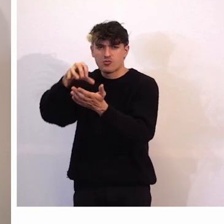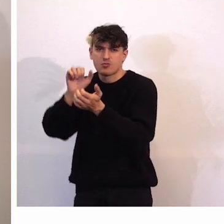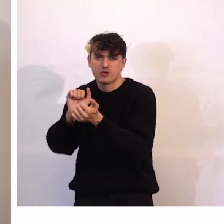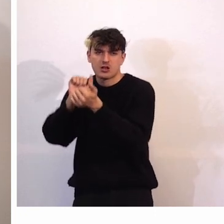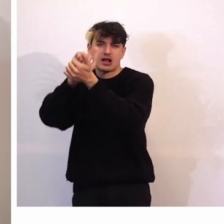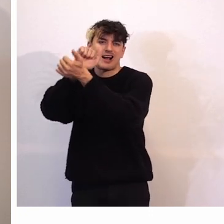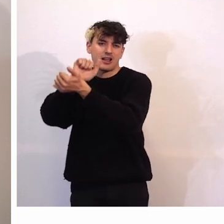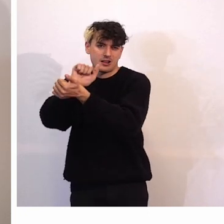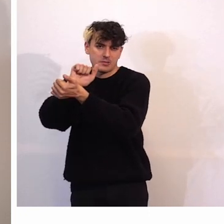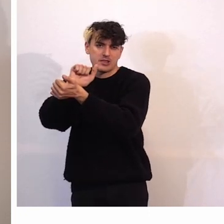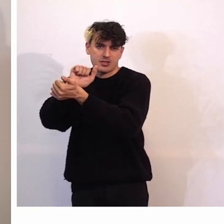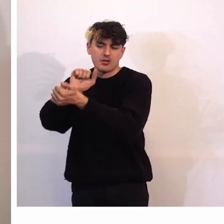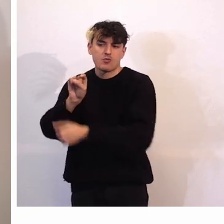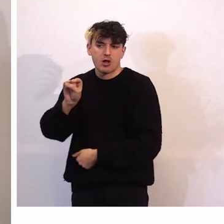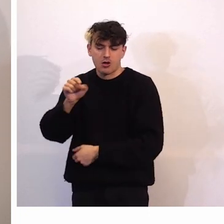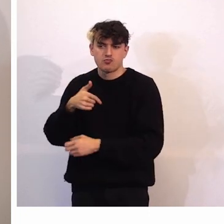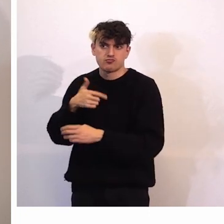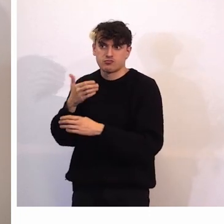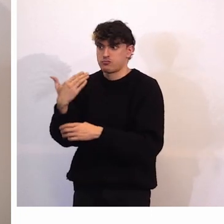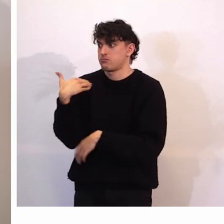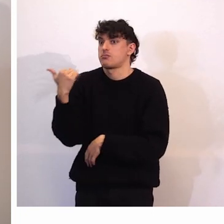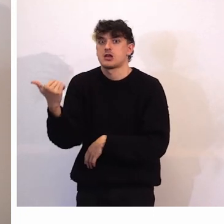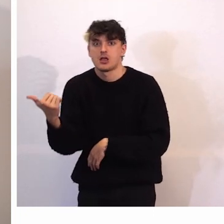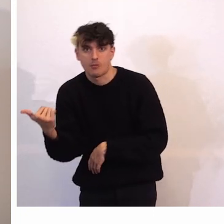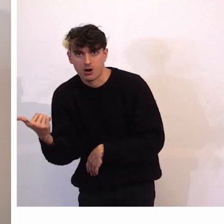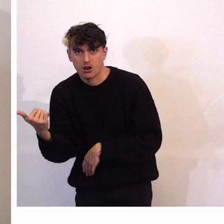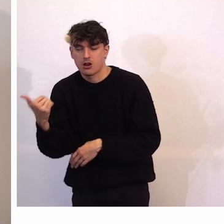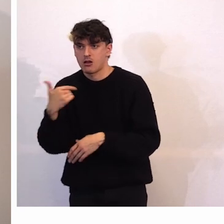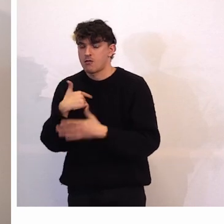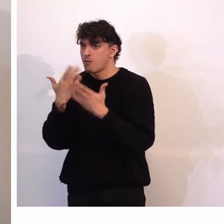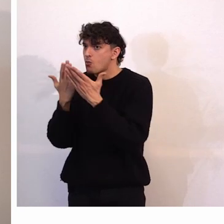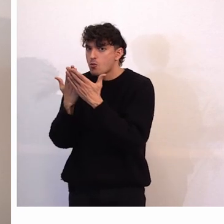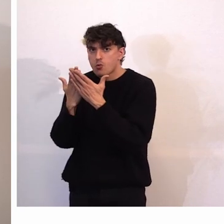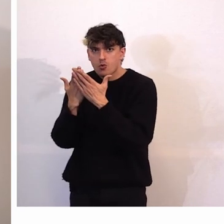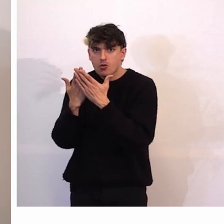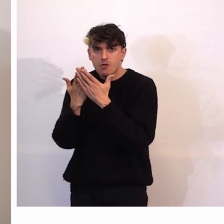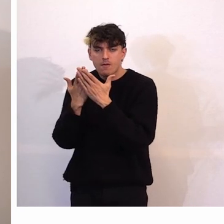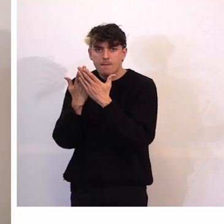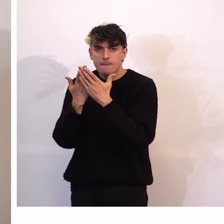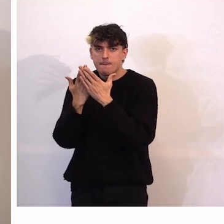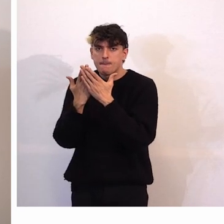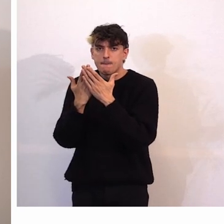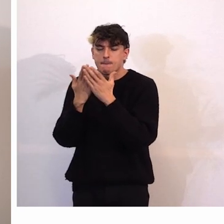Extremera. Cuando me llaman para dar un curso